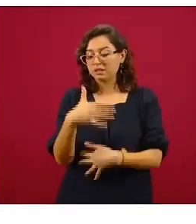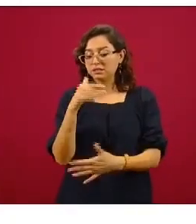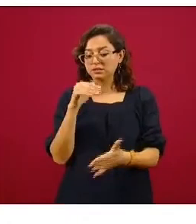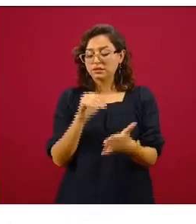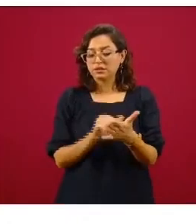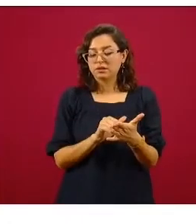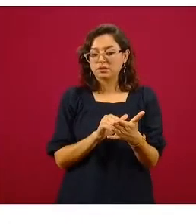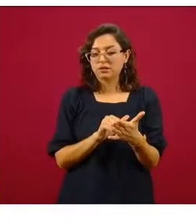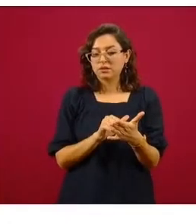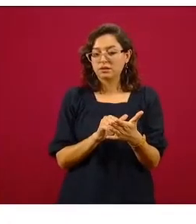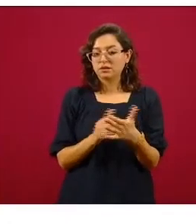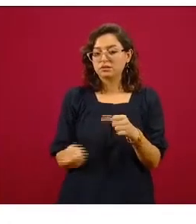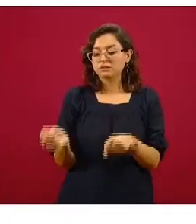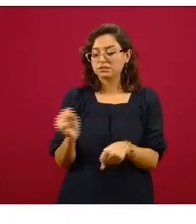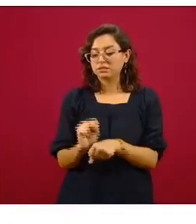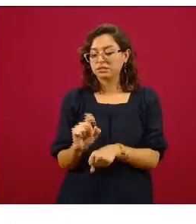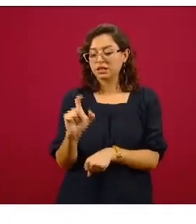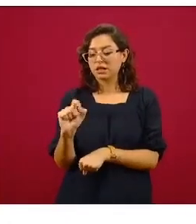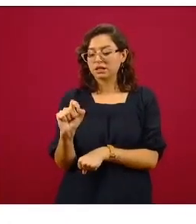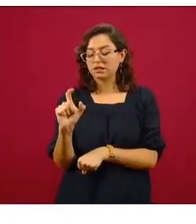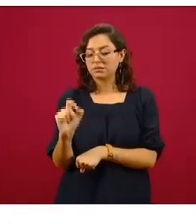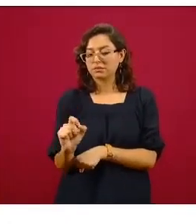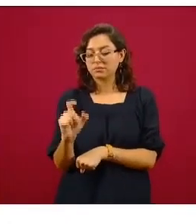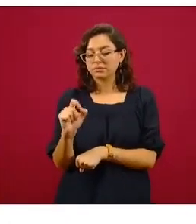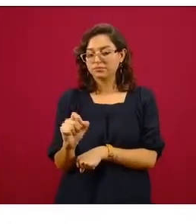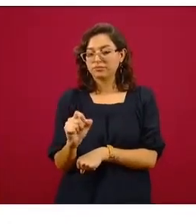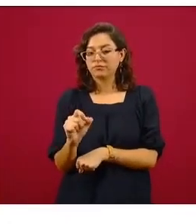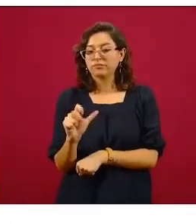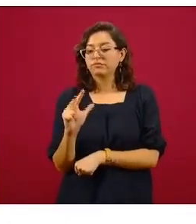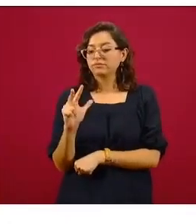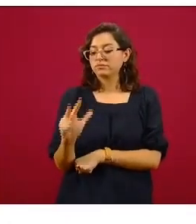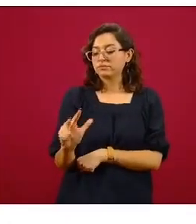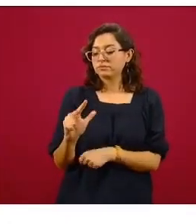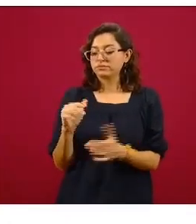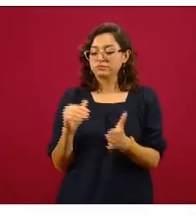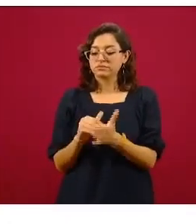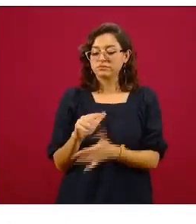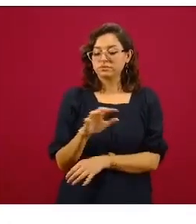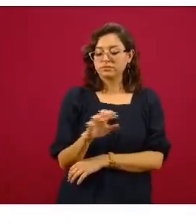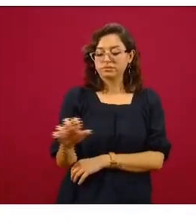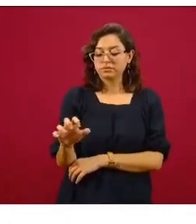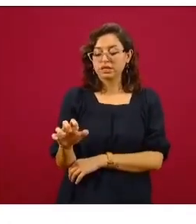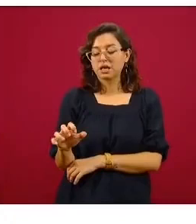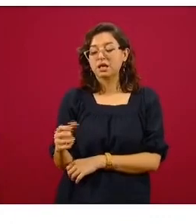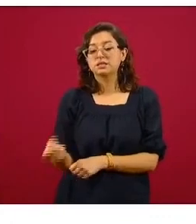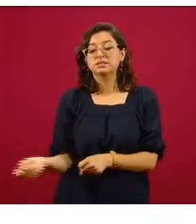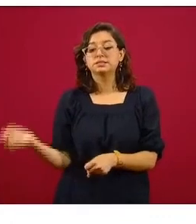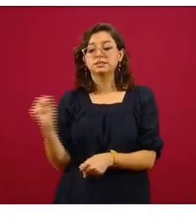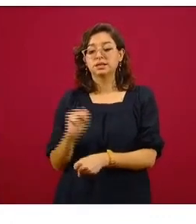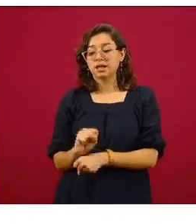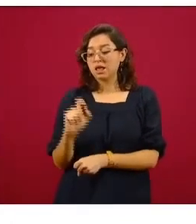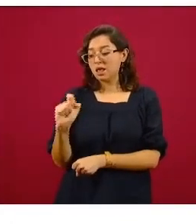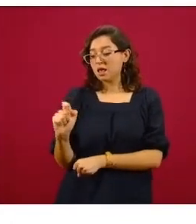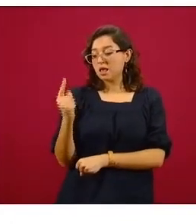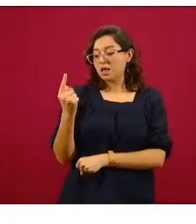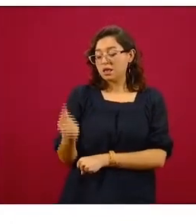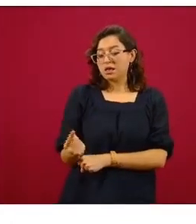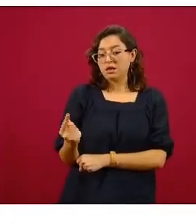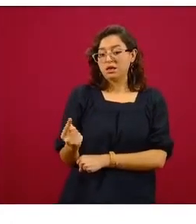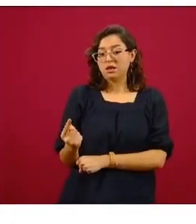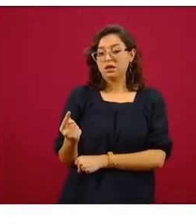15,000, en la semana 20 llegaron prácticamente a 18,500 y en la semana 21 fueron más